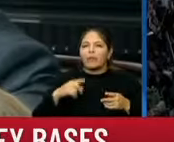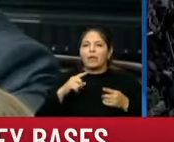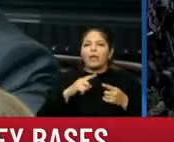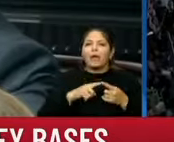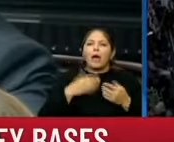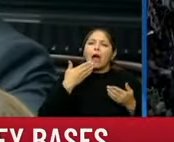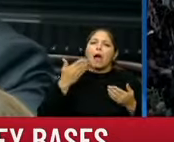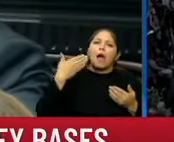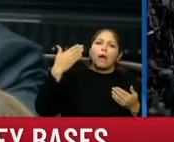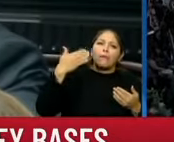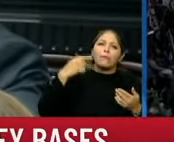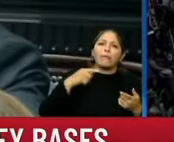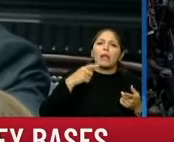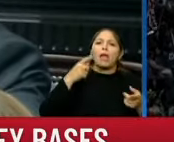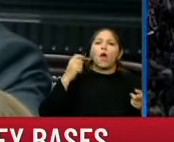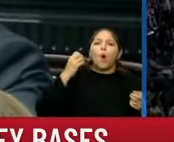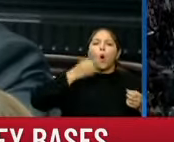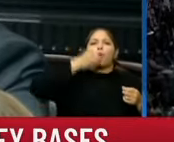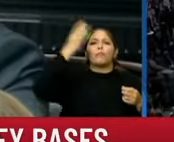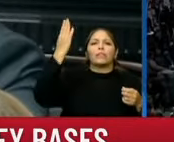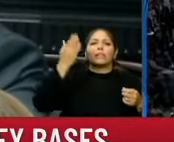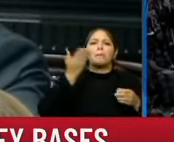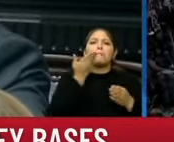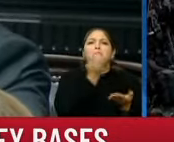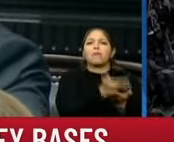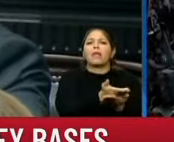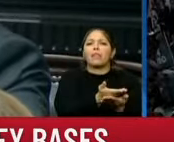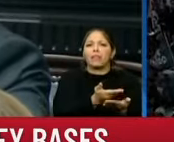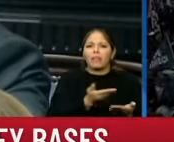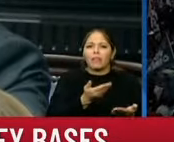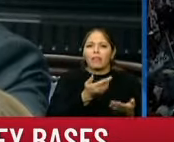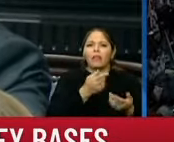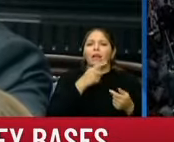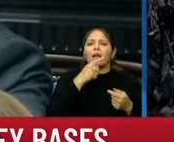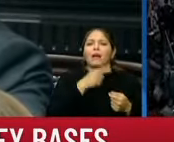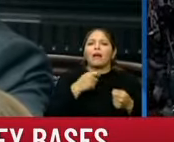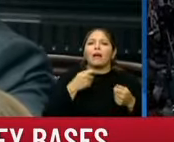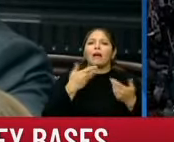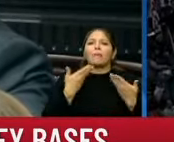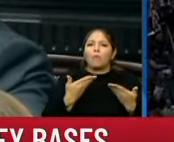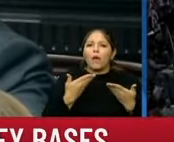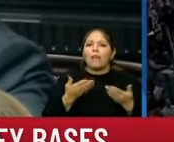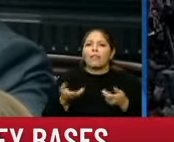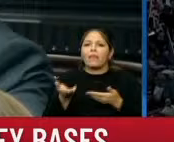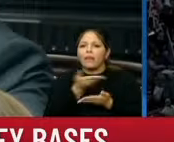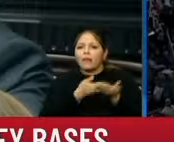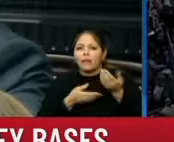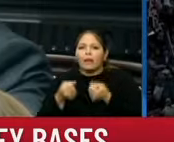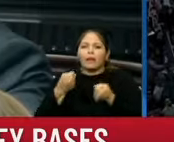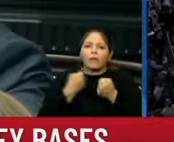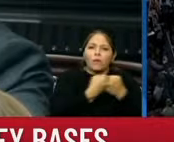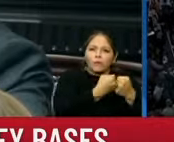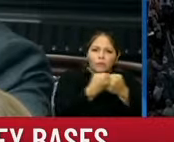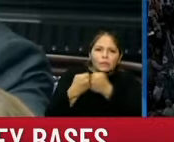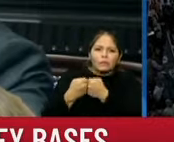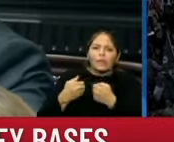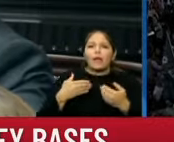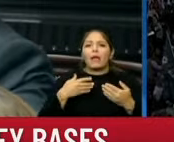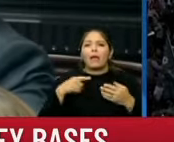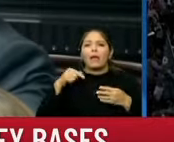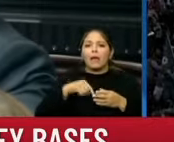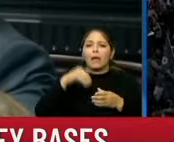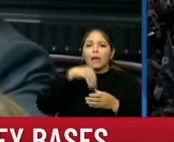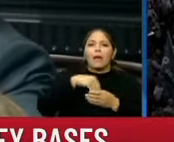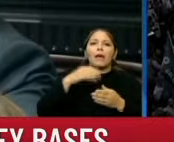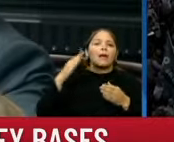entendiste? Para los traidores, claro. Así habló de Píparo. Claro, al presidente sí. Le molesta más el traidor que sí, el que sí. Está en la vereda rival claro. Y está